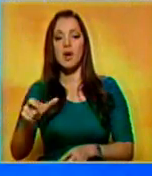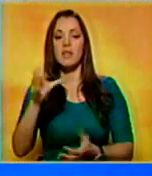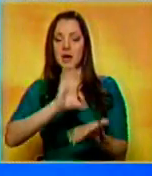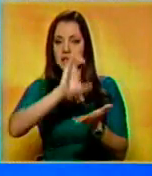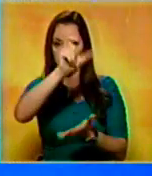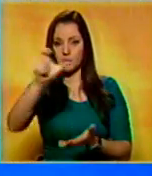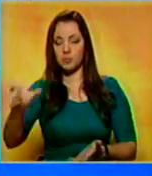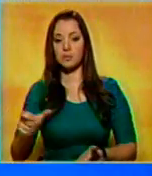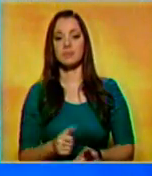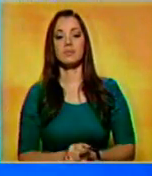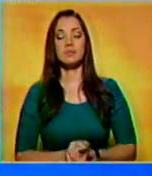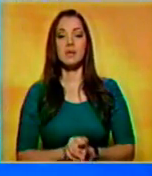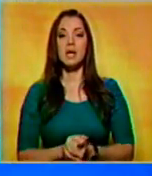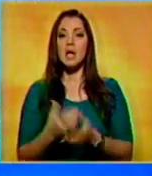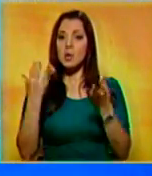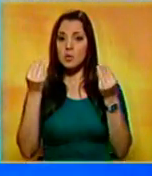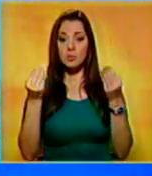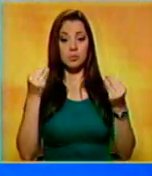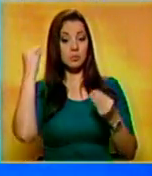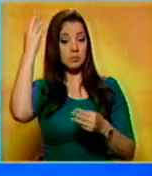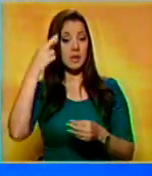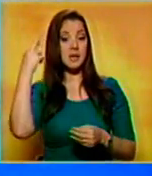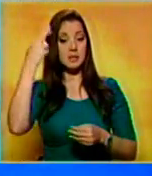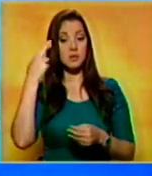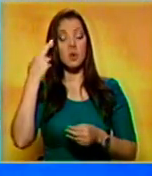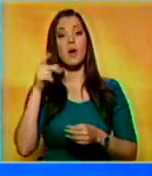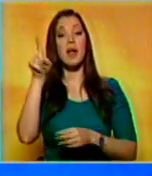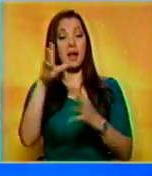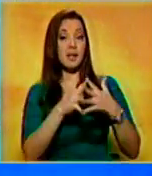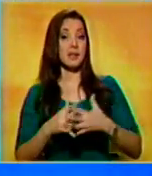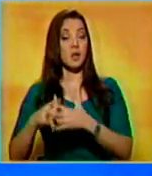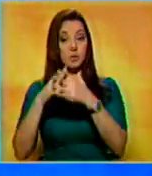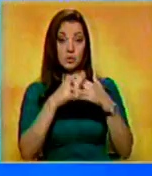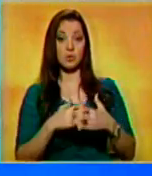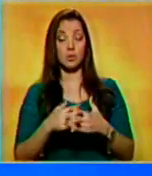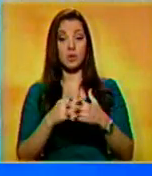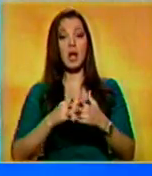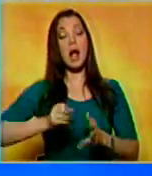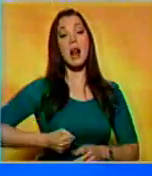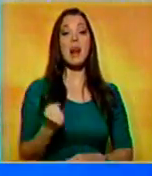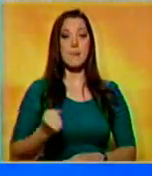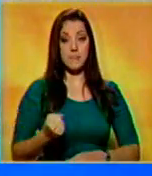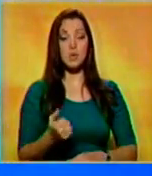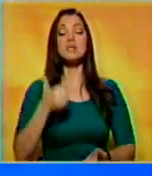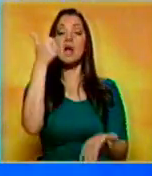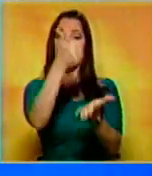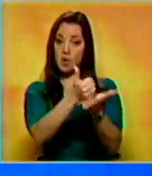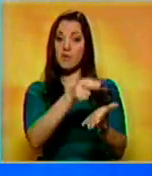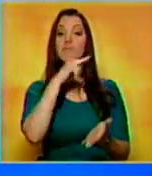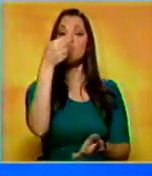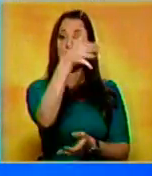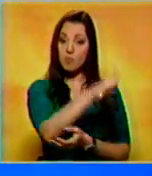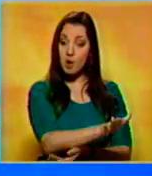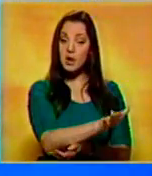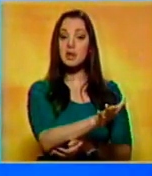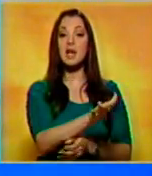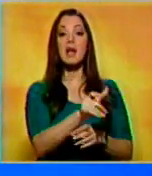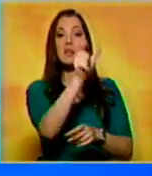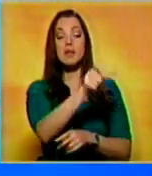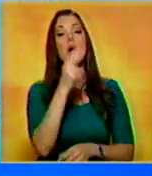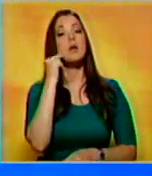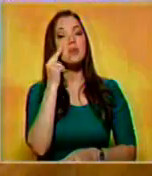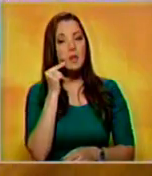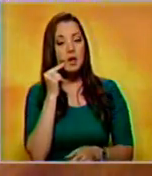En medio de una creciente tensión racial en los Estados Unidos, la policía de Arizona confirmó la muerte de un hombre afroamericano a manos de un agente de la